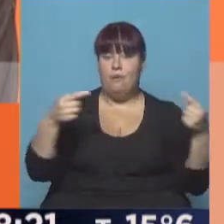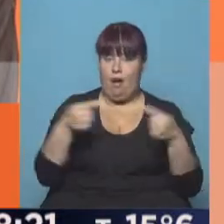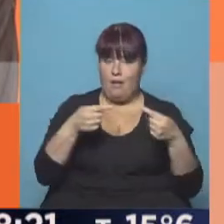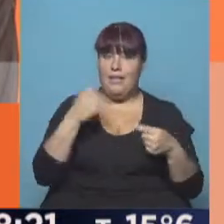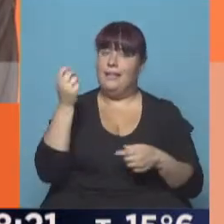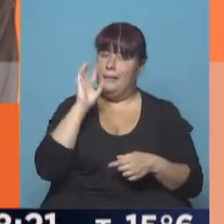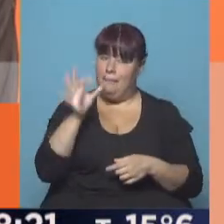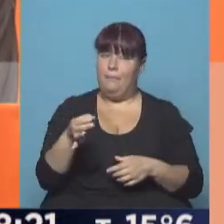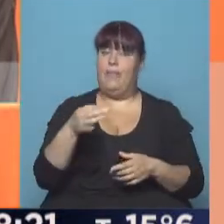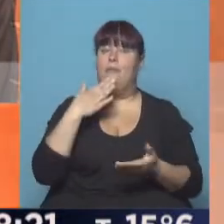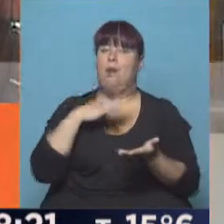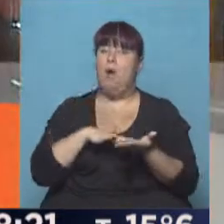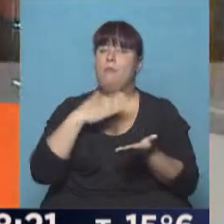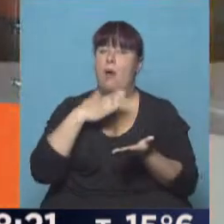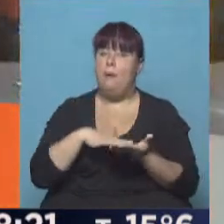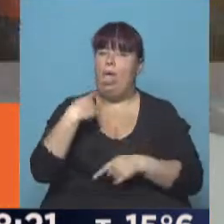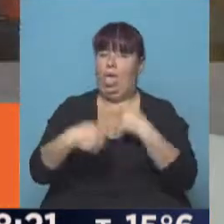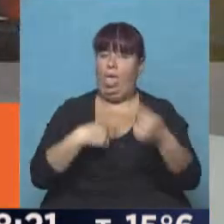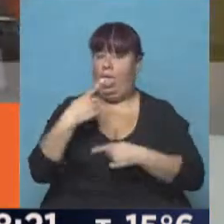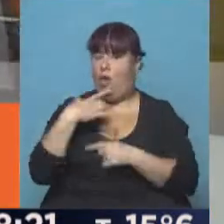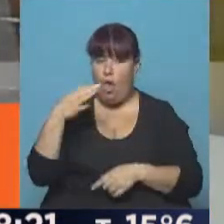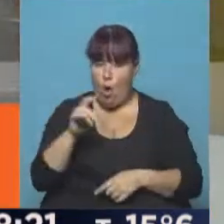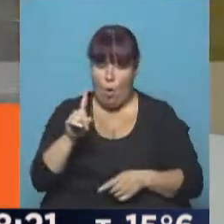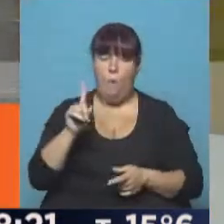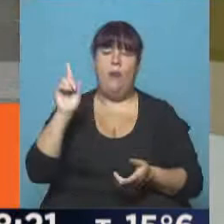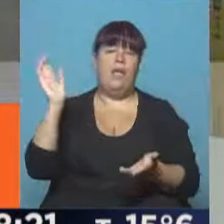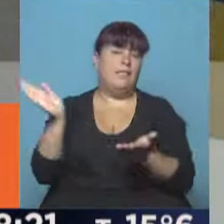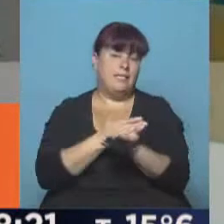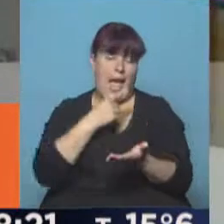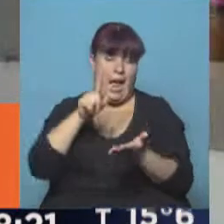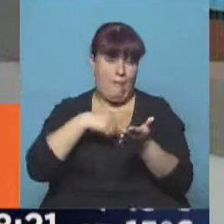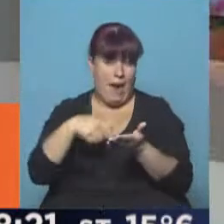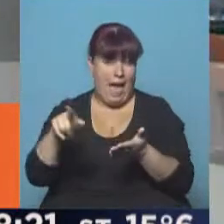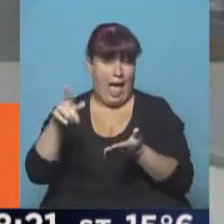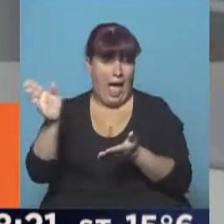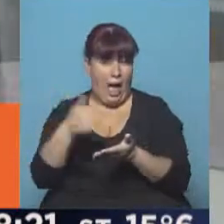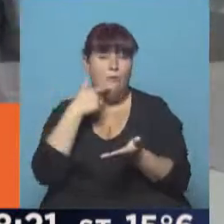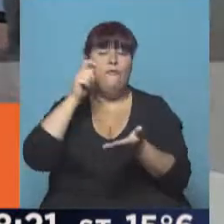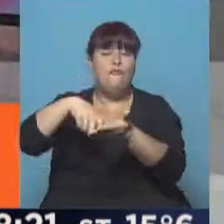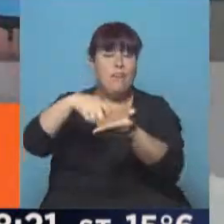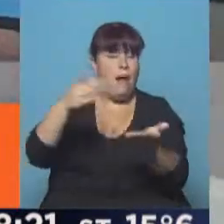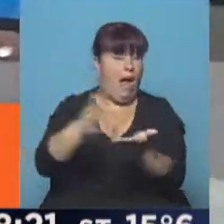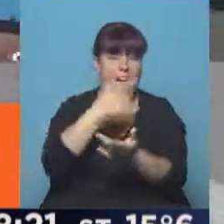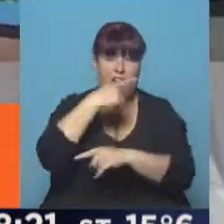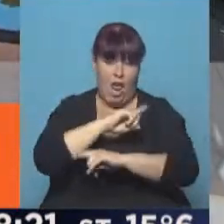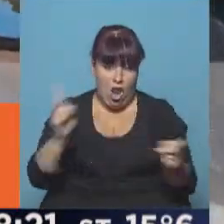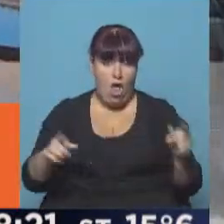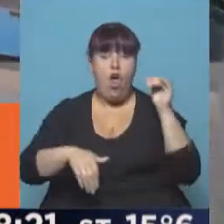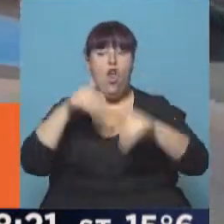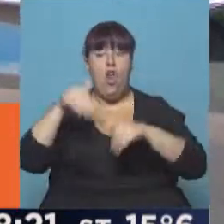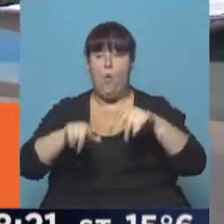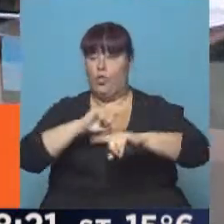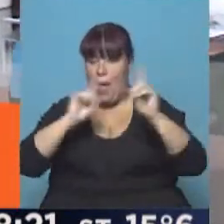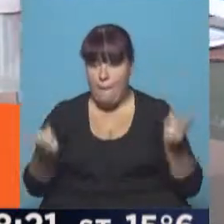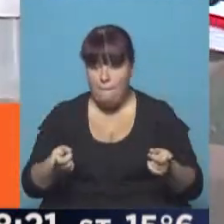Están viendo que las promesas no se cumplen, que el tiempo pasa, que el referéndum revocatorio prometido no se va a celebrar, que las elecciones